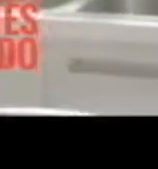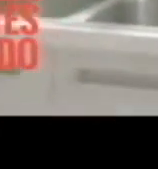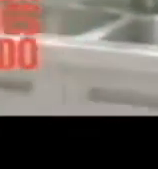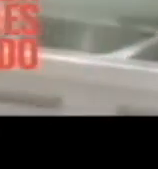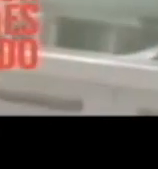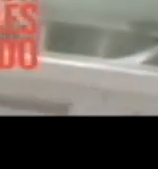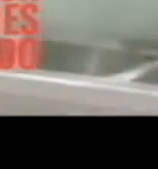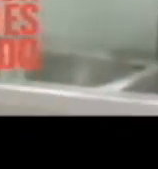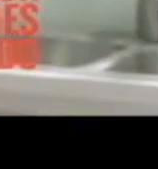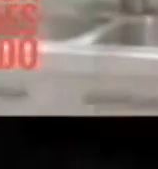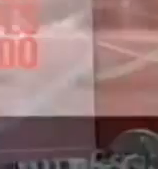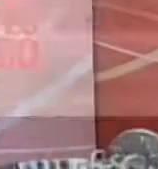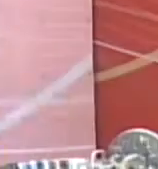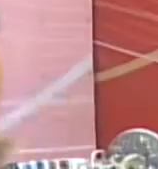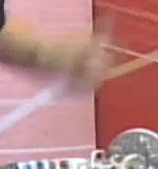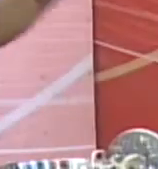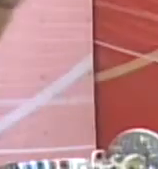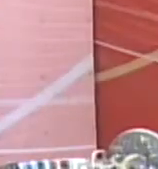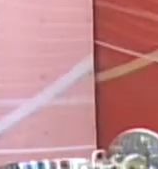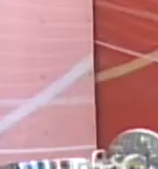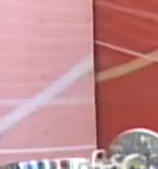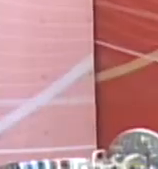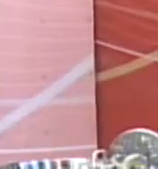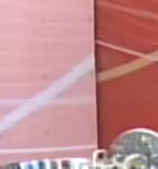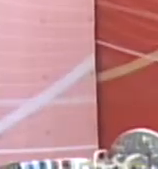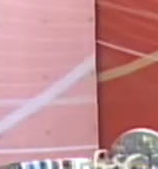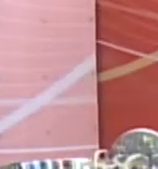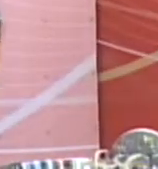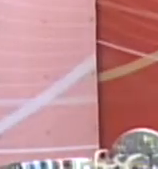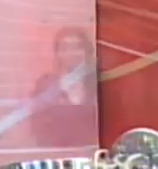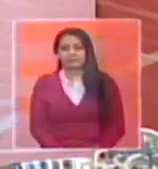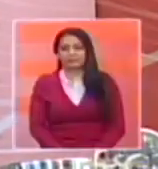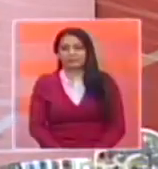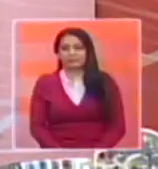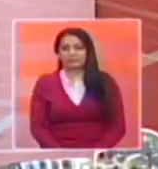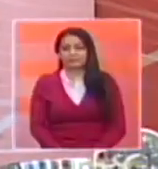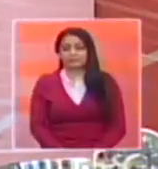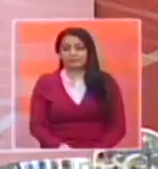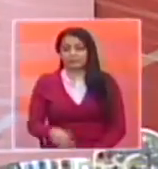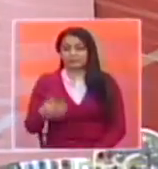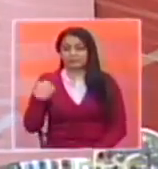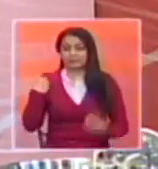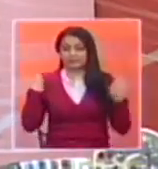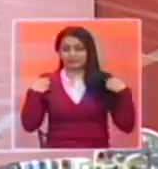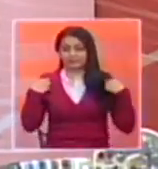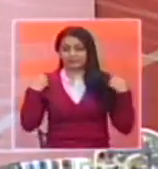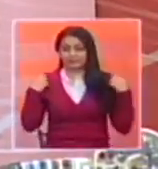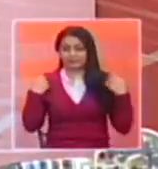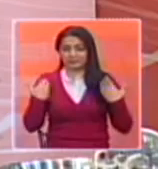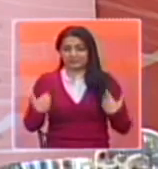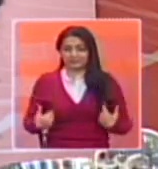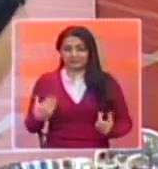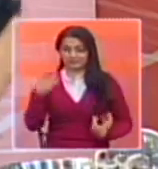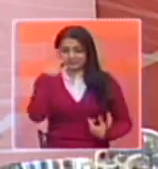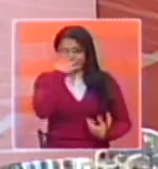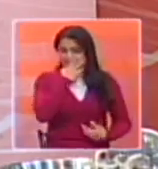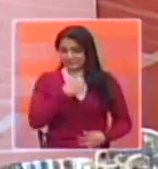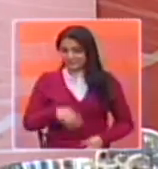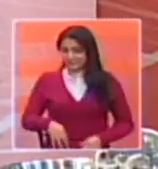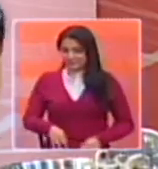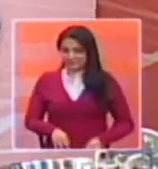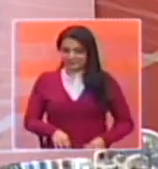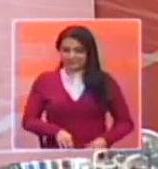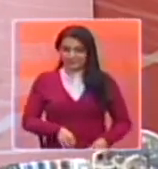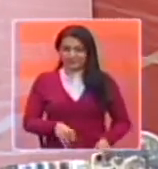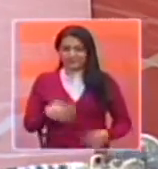digo, hoy en día, ¿quién tiene para gastar? Yo tengo esta blusa muy bonita de Killer Queen Jeans,